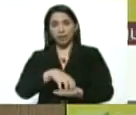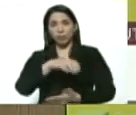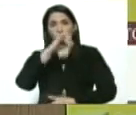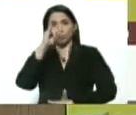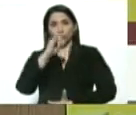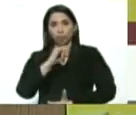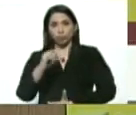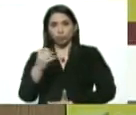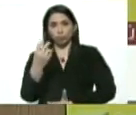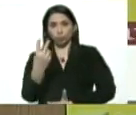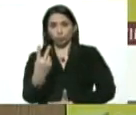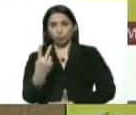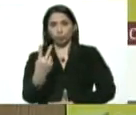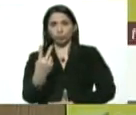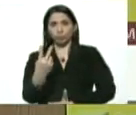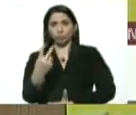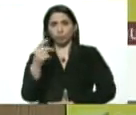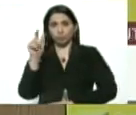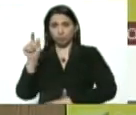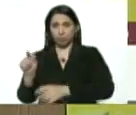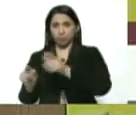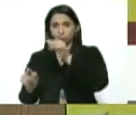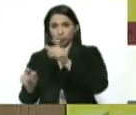y son personas